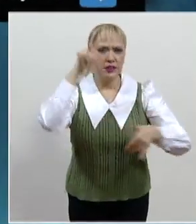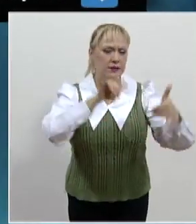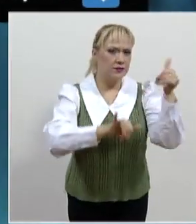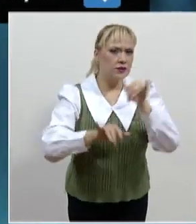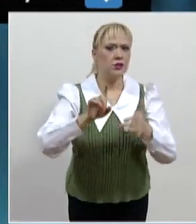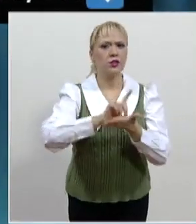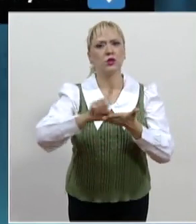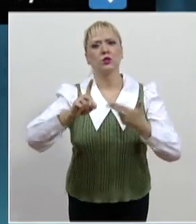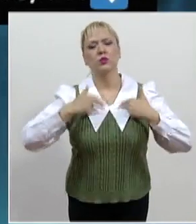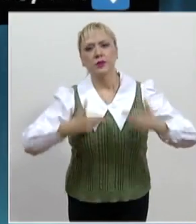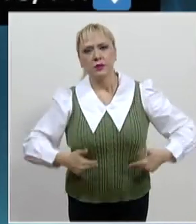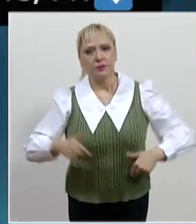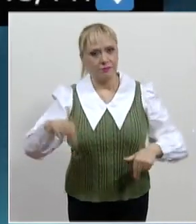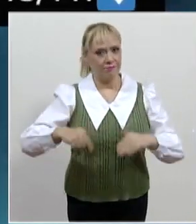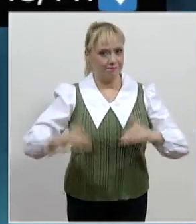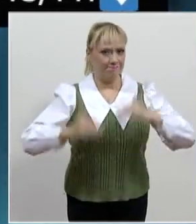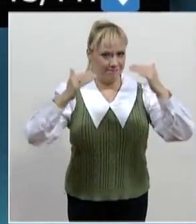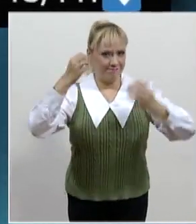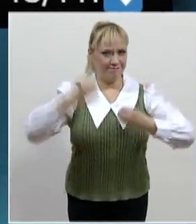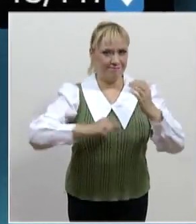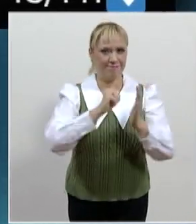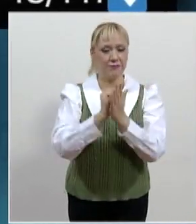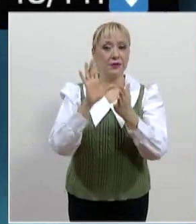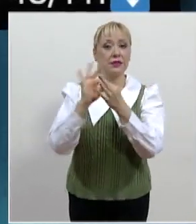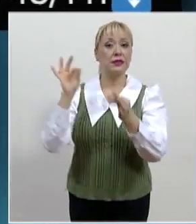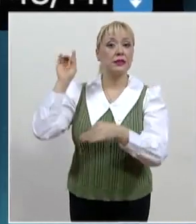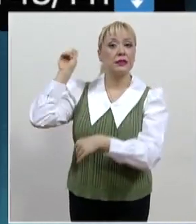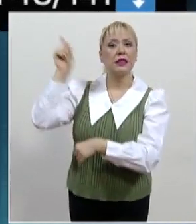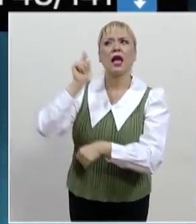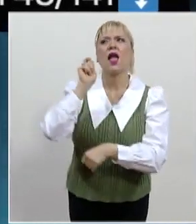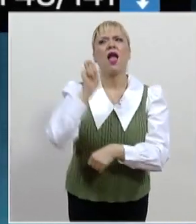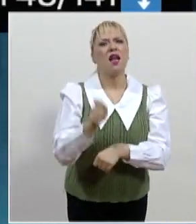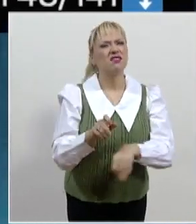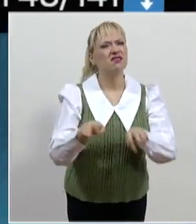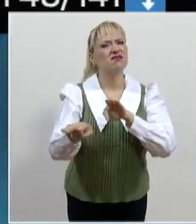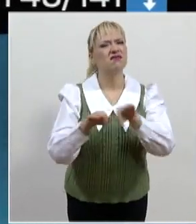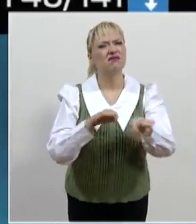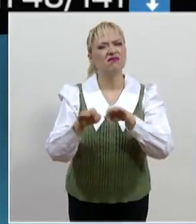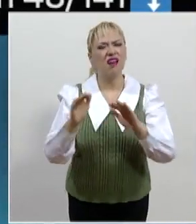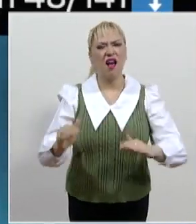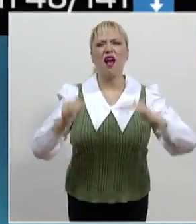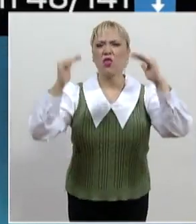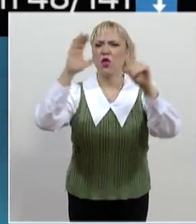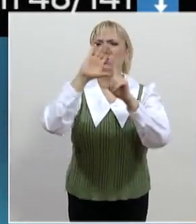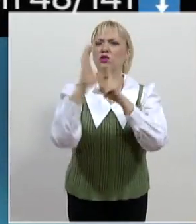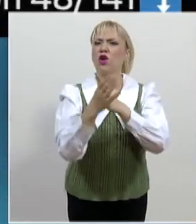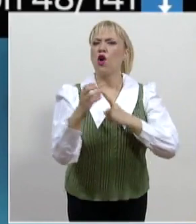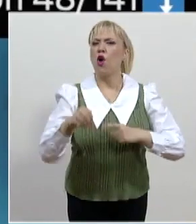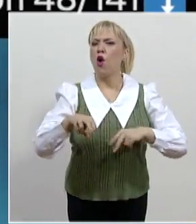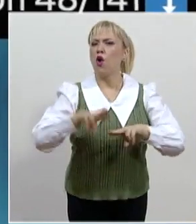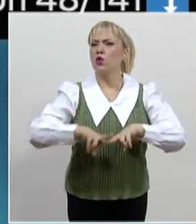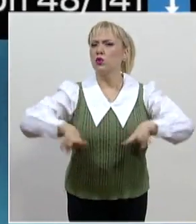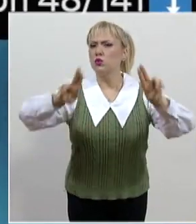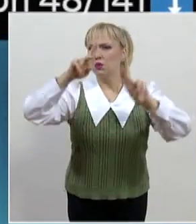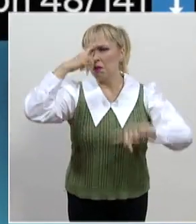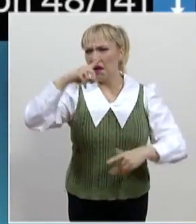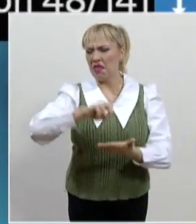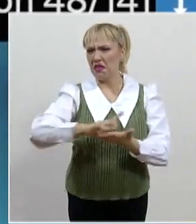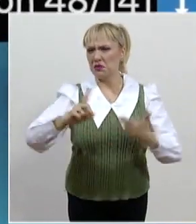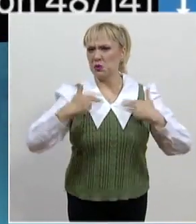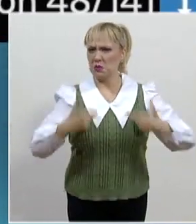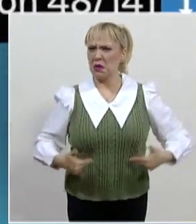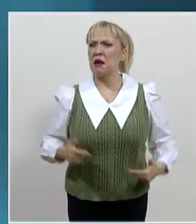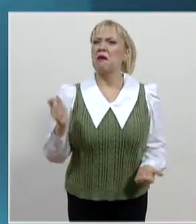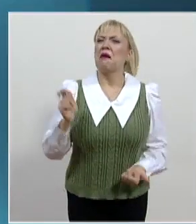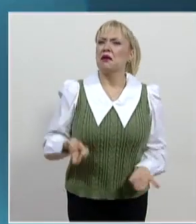Humanos de la Suprema Corte explicó cuál es la labor de la Oficina del Alto Comisionado de las Naciones Unidas para los Derechos